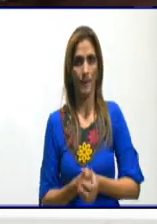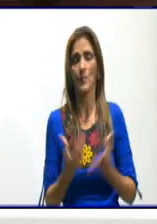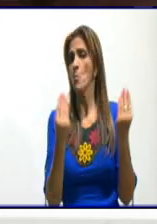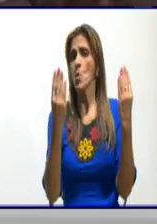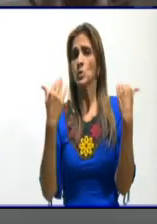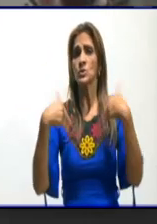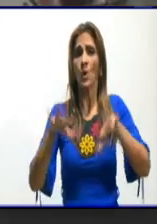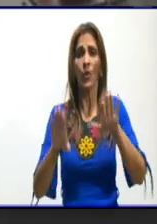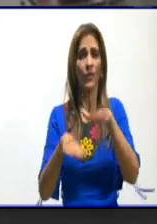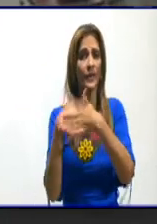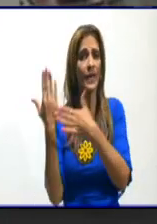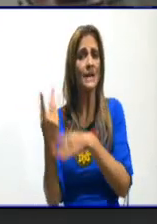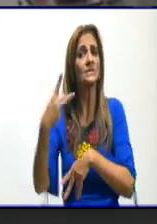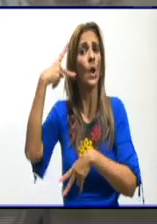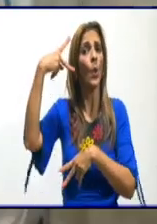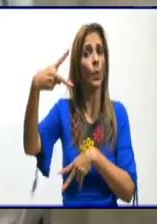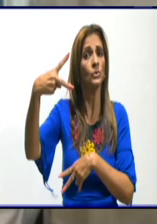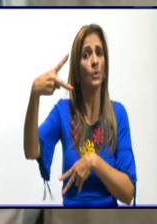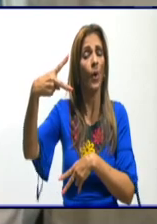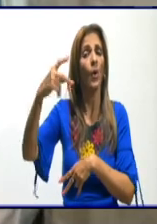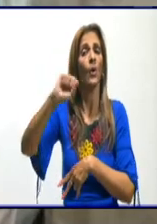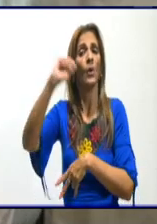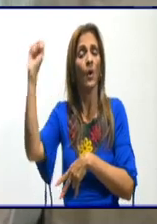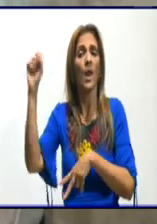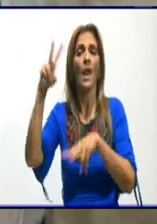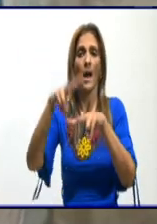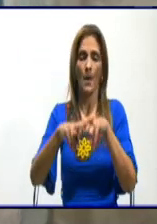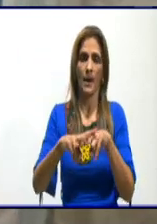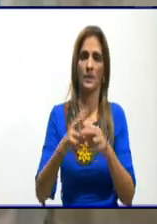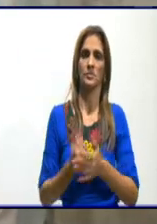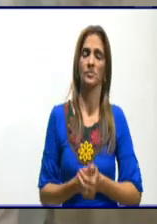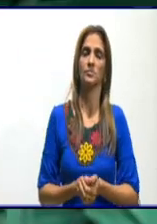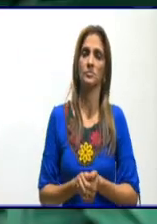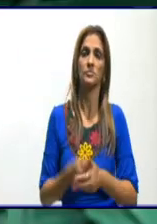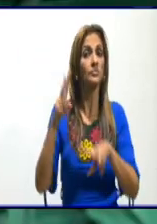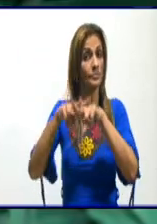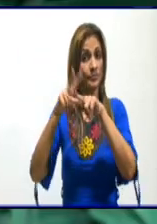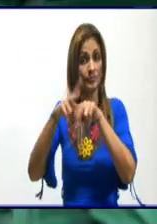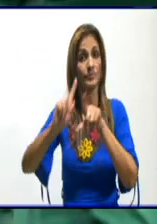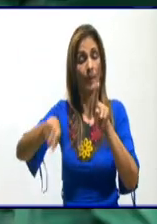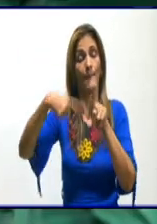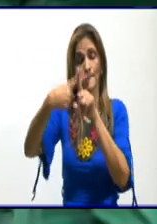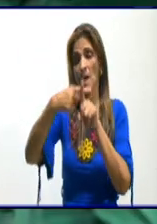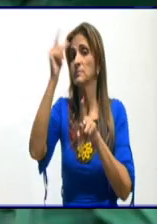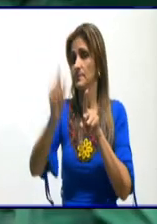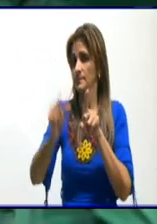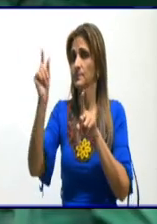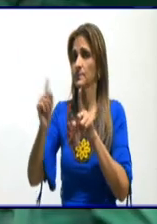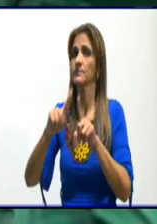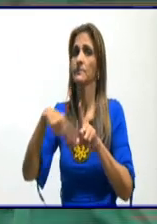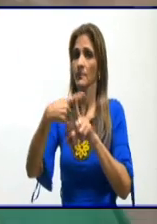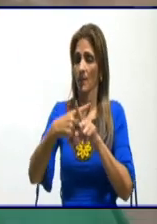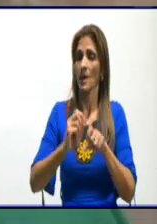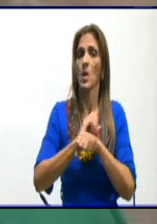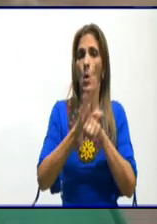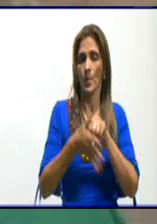lugar, solo superado por La Habana, que la situación es extremadamente compleja. Hoy no